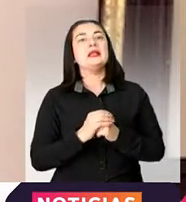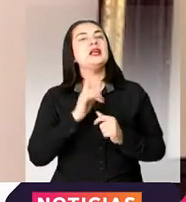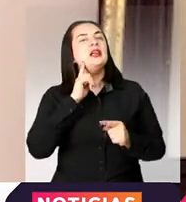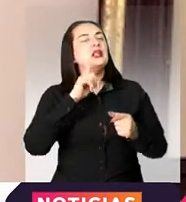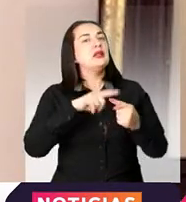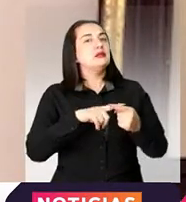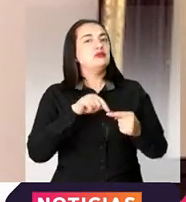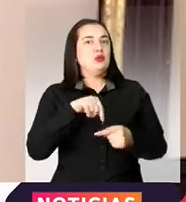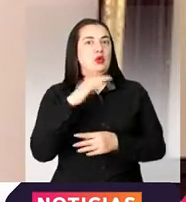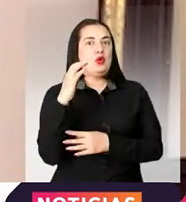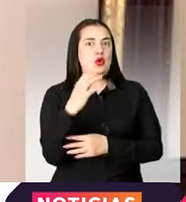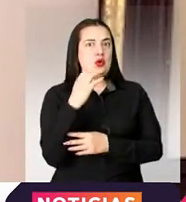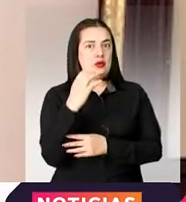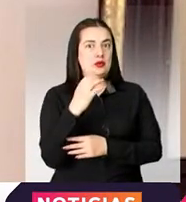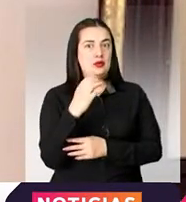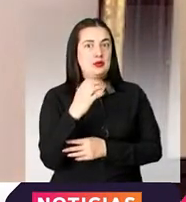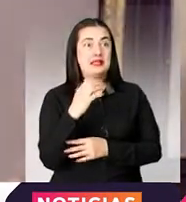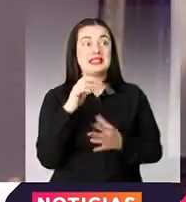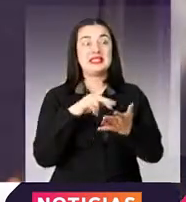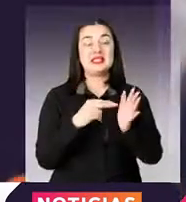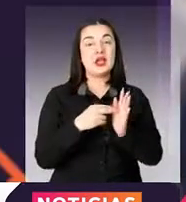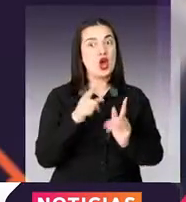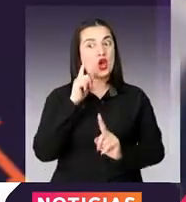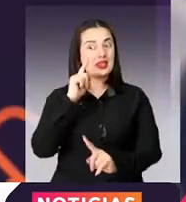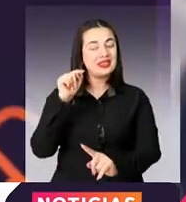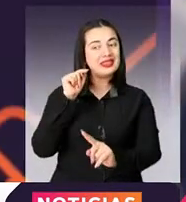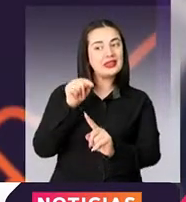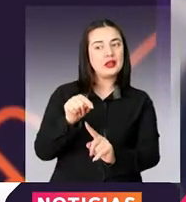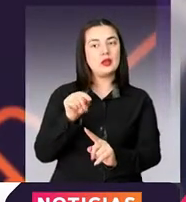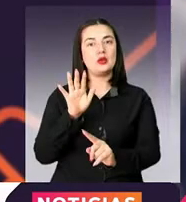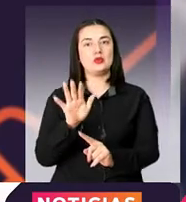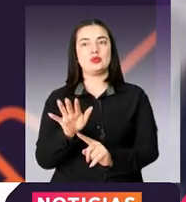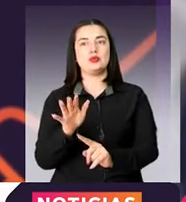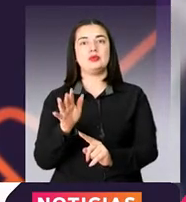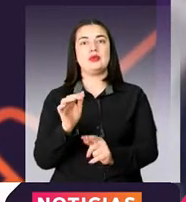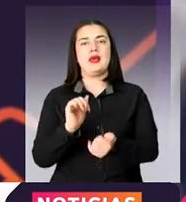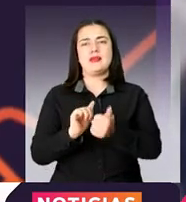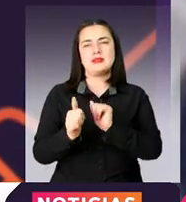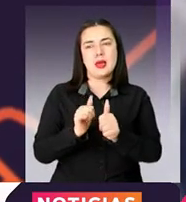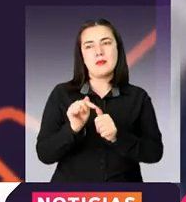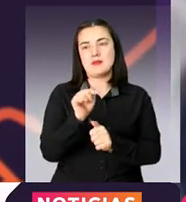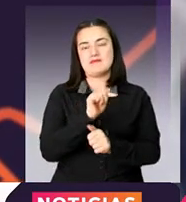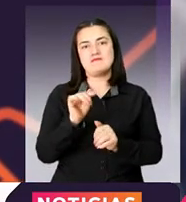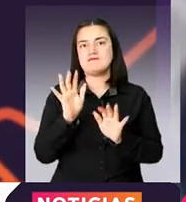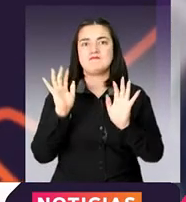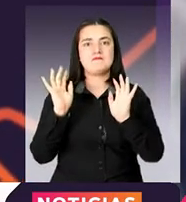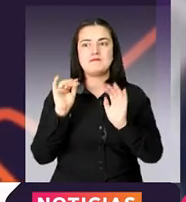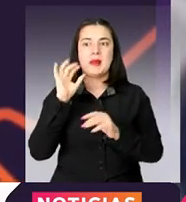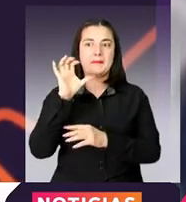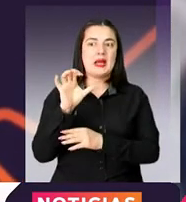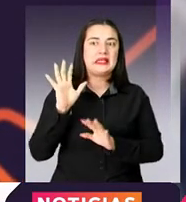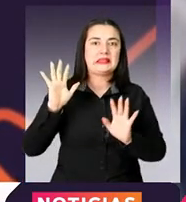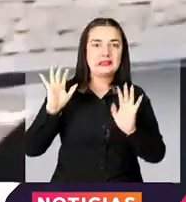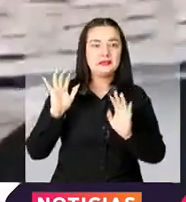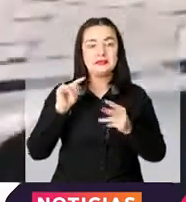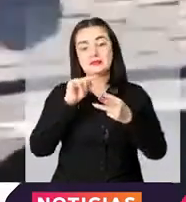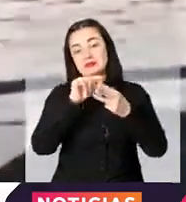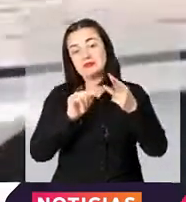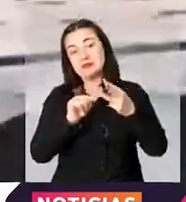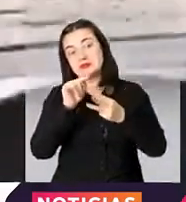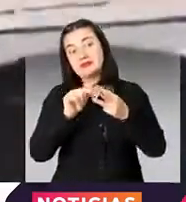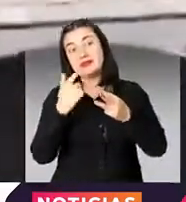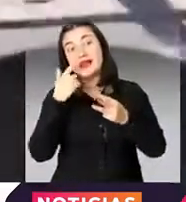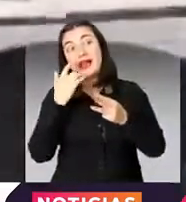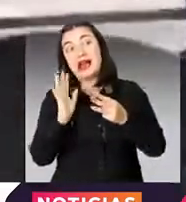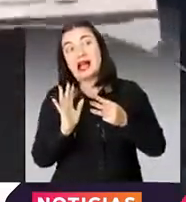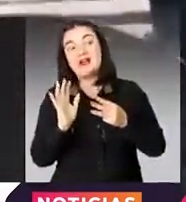país. No son cupos que les dan directamente a los deportistas, sino al país. Entonces hay 3 cupos, esperemos que